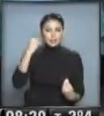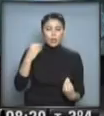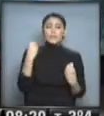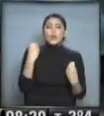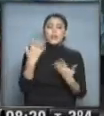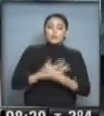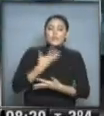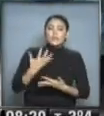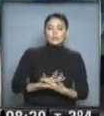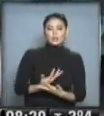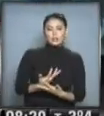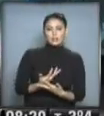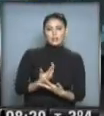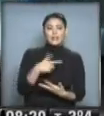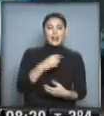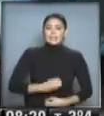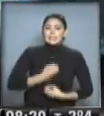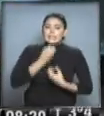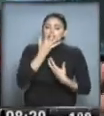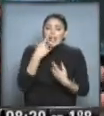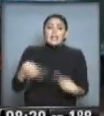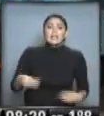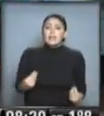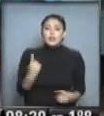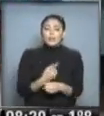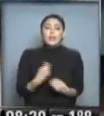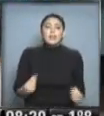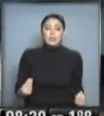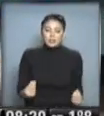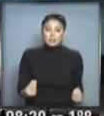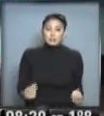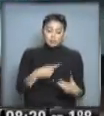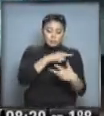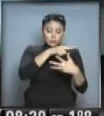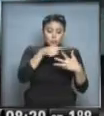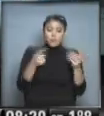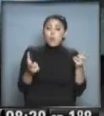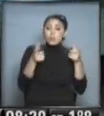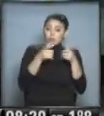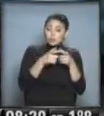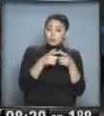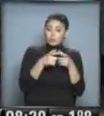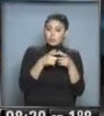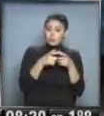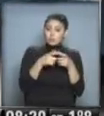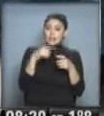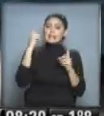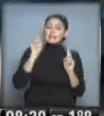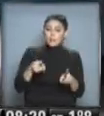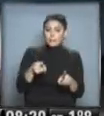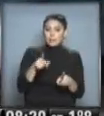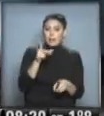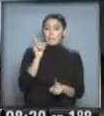sufrimiento qué es lo que no puede expresar entonces es bueno en estos simposios a estos simposios concurren también